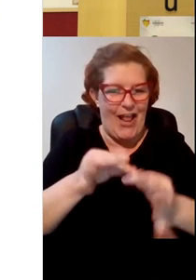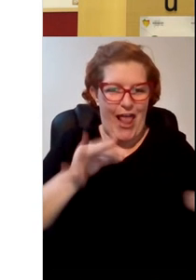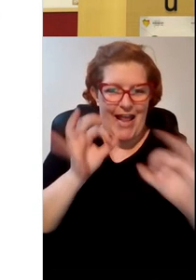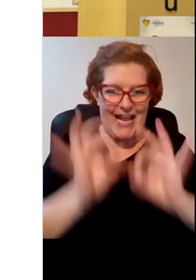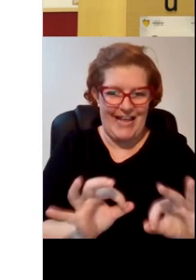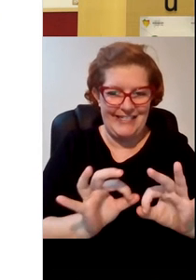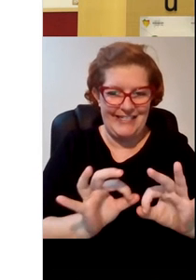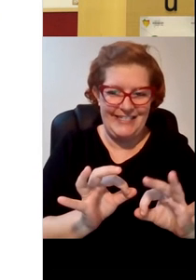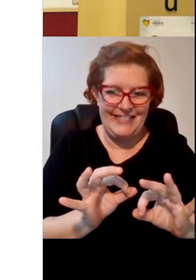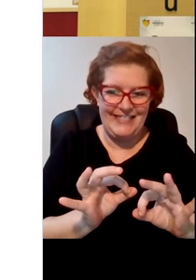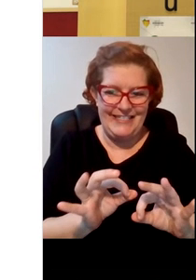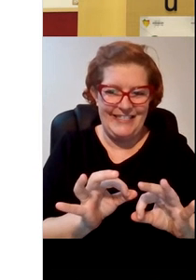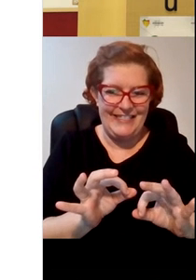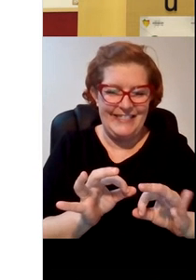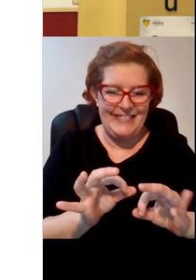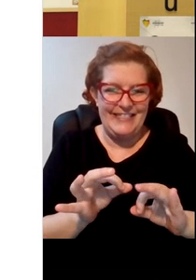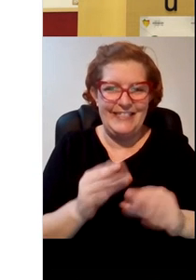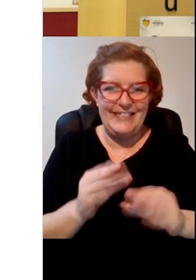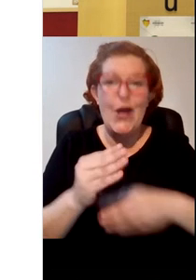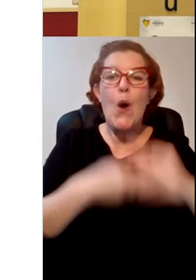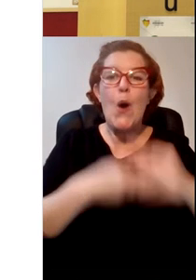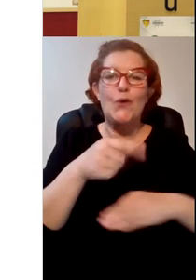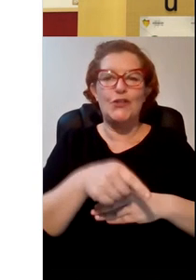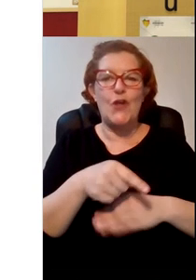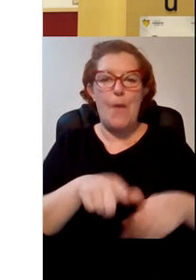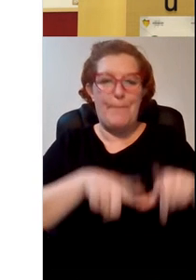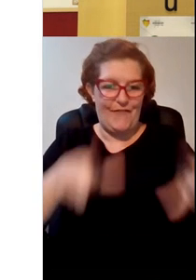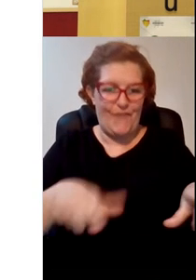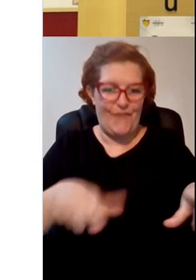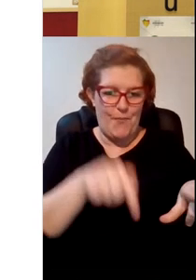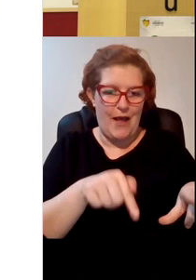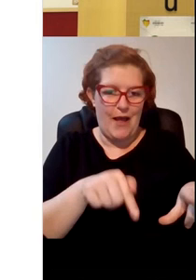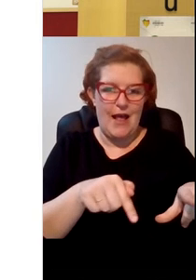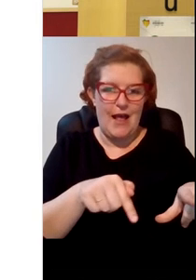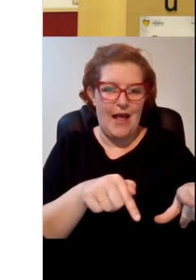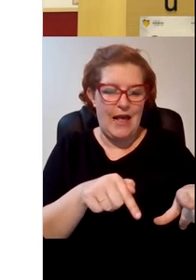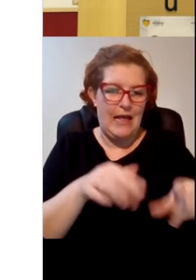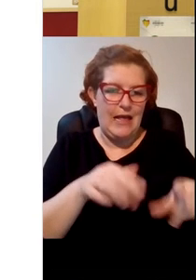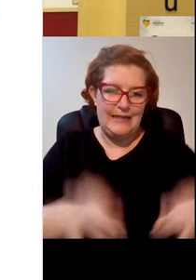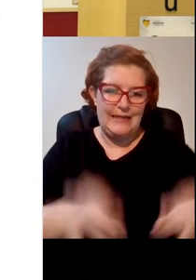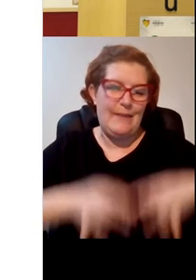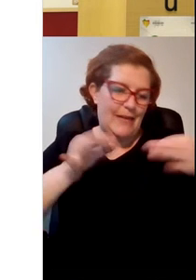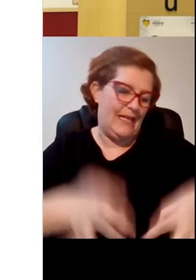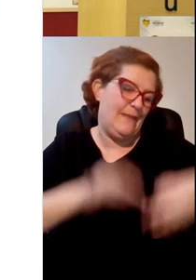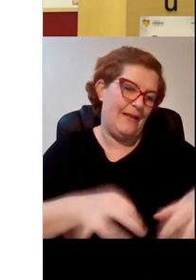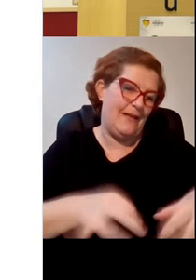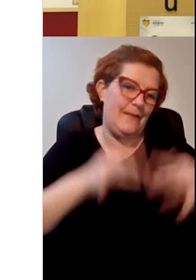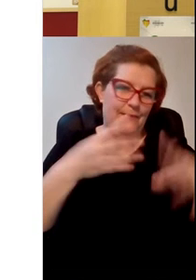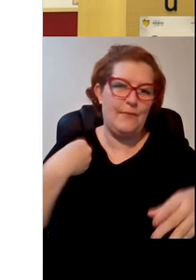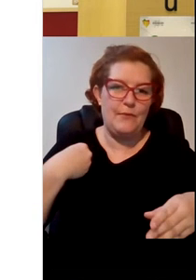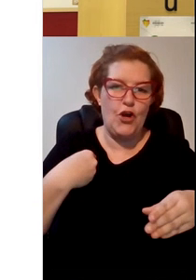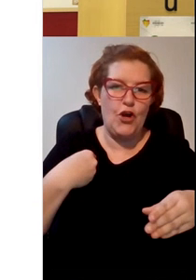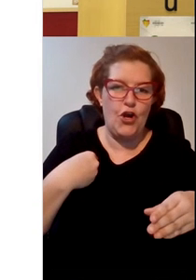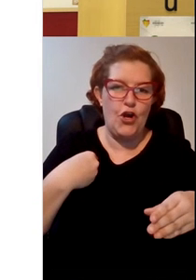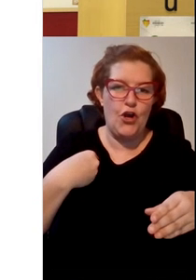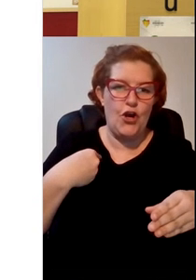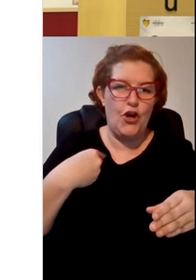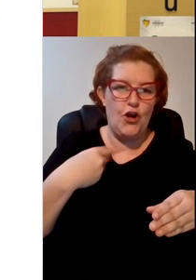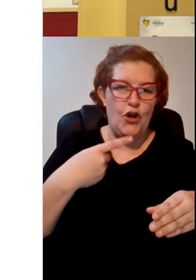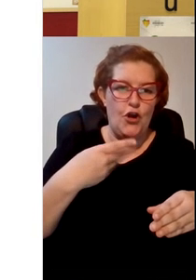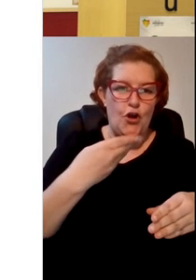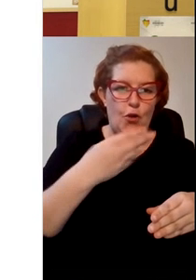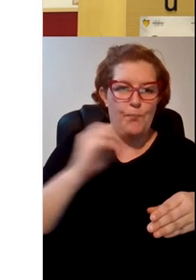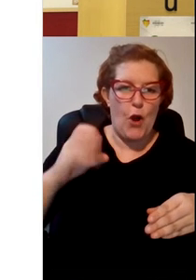clase online que utilizó una plataforma en todas y cada una de las sesiones que es un club una plataforma que luego